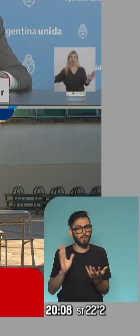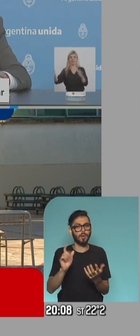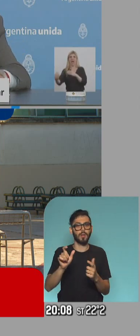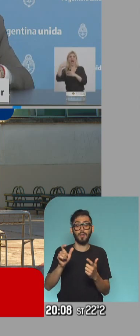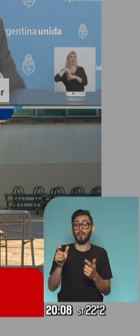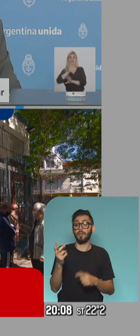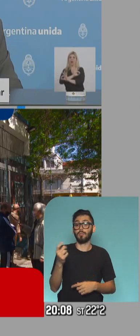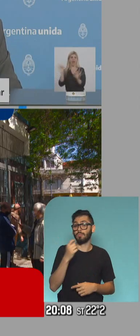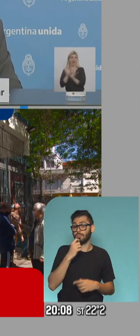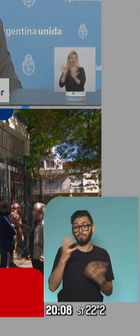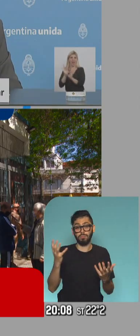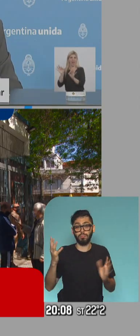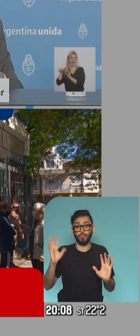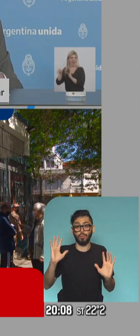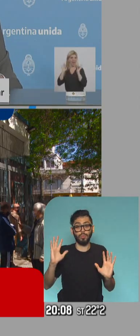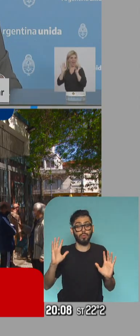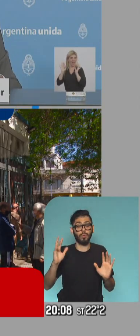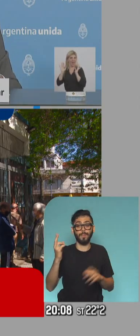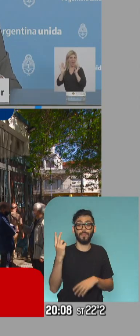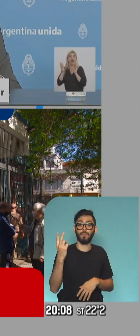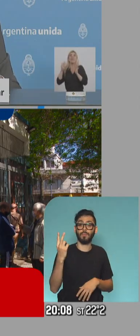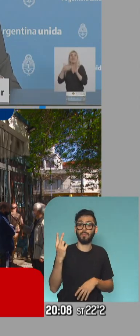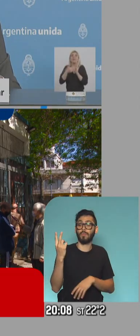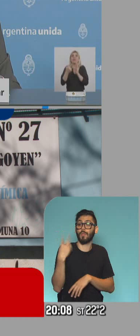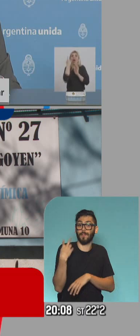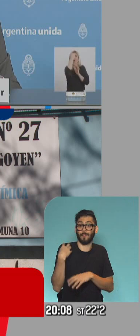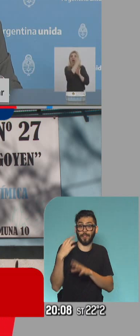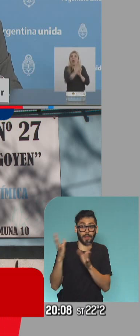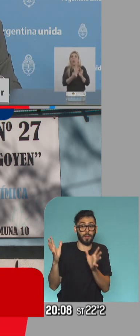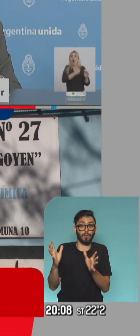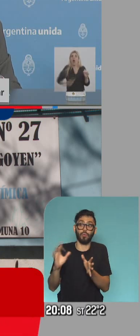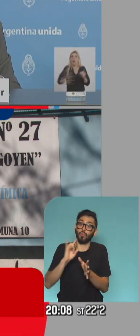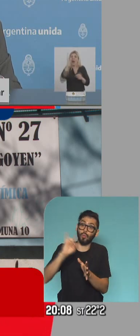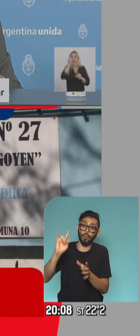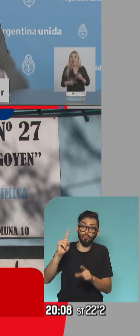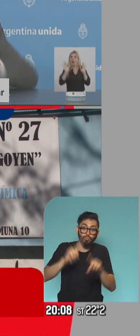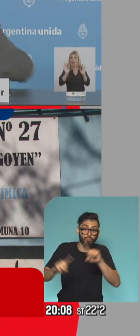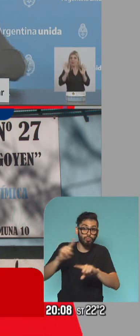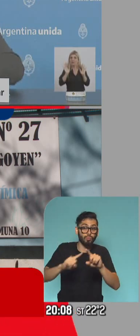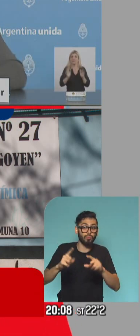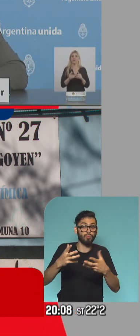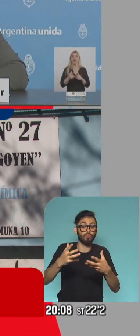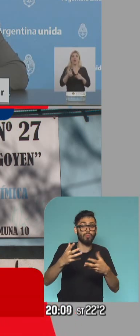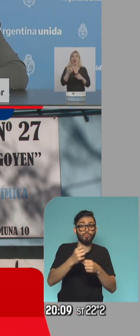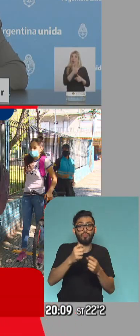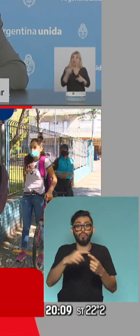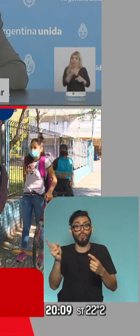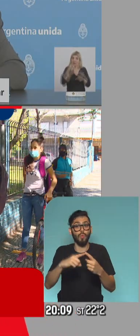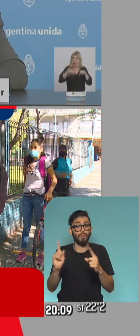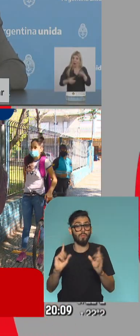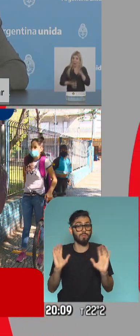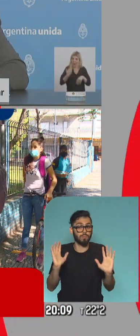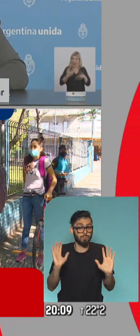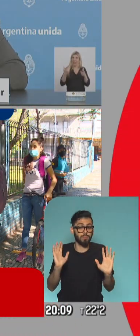no pueden, que seguirán teniendo que garantizarle a sus empleados el transporte no público, ¿no? Sí, te digo un punto importante también